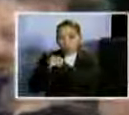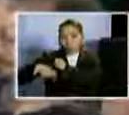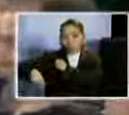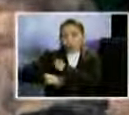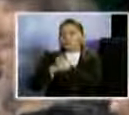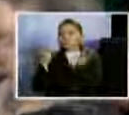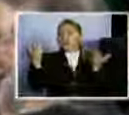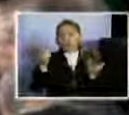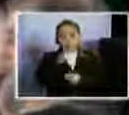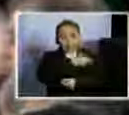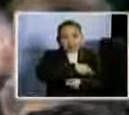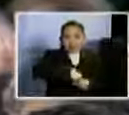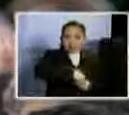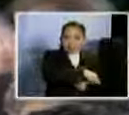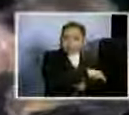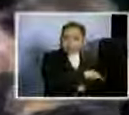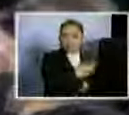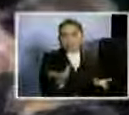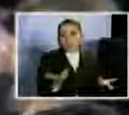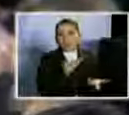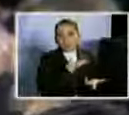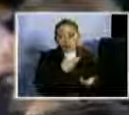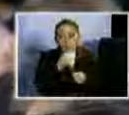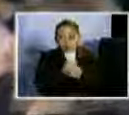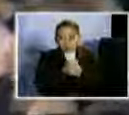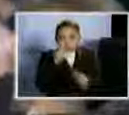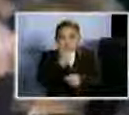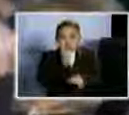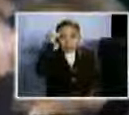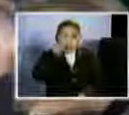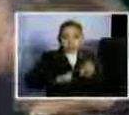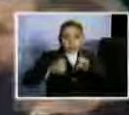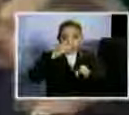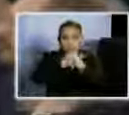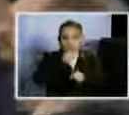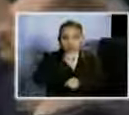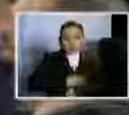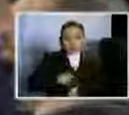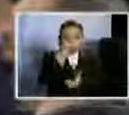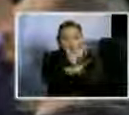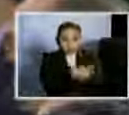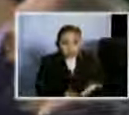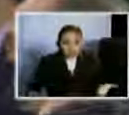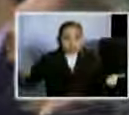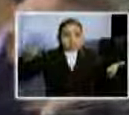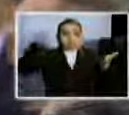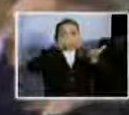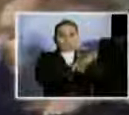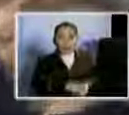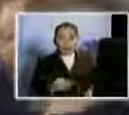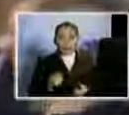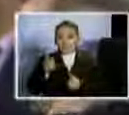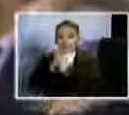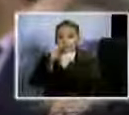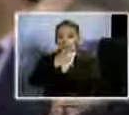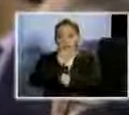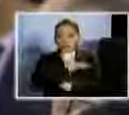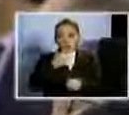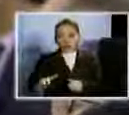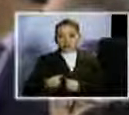hecho que tengamos este dato tan grave que el embajador nos menciona, que se ha duplicado la cantidad de países que